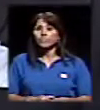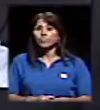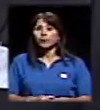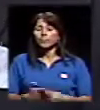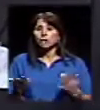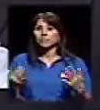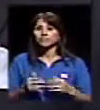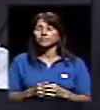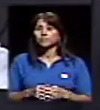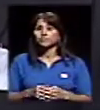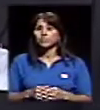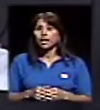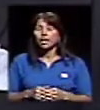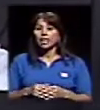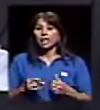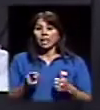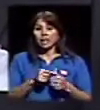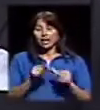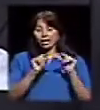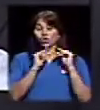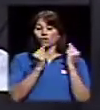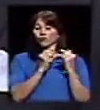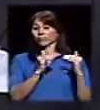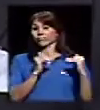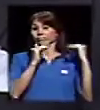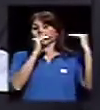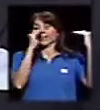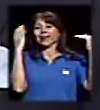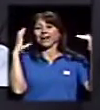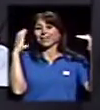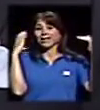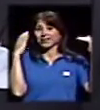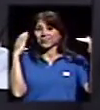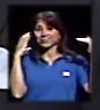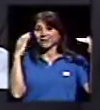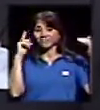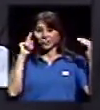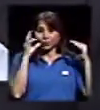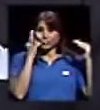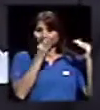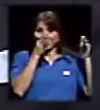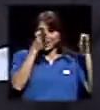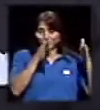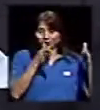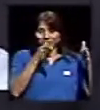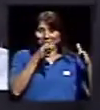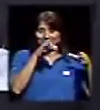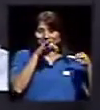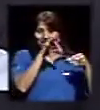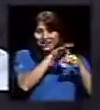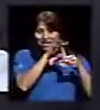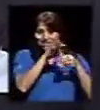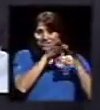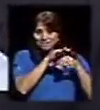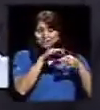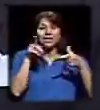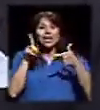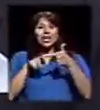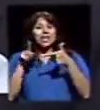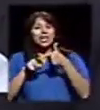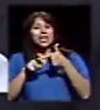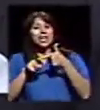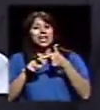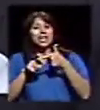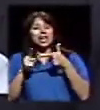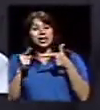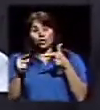La lucha ahí entre la oligarquía cartaginesa y esa, digamos, burguesía costarricense continúa soterrada